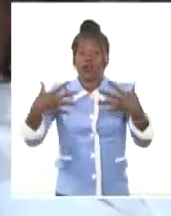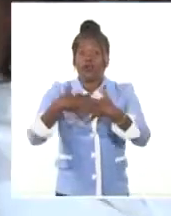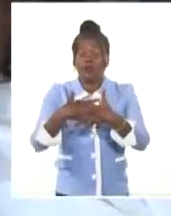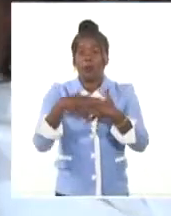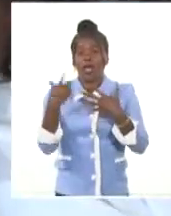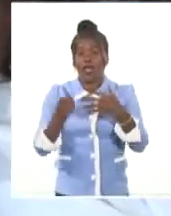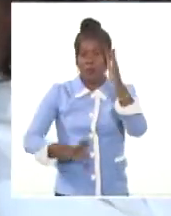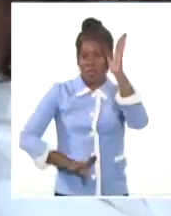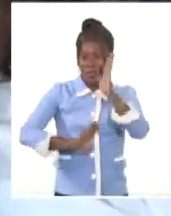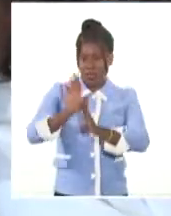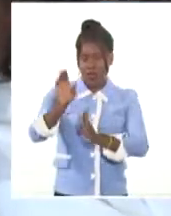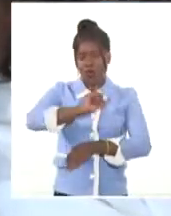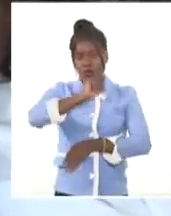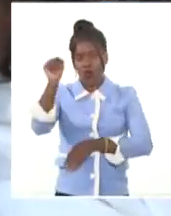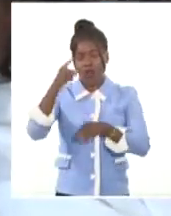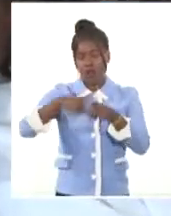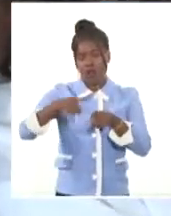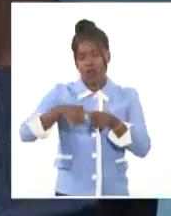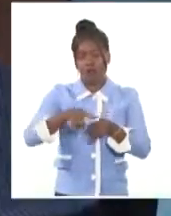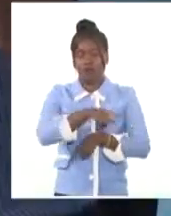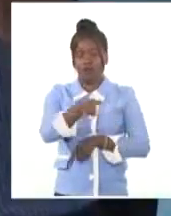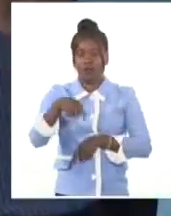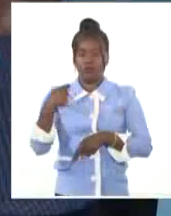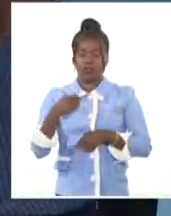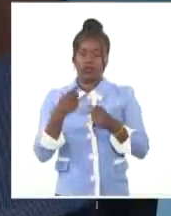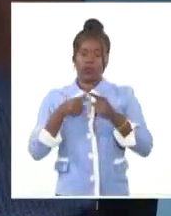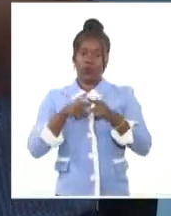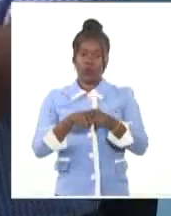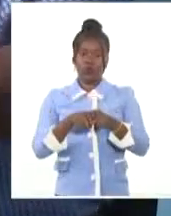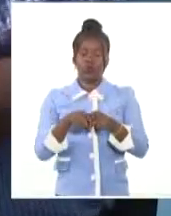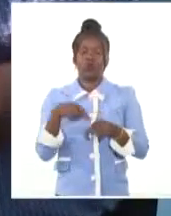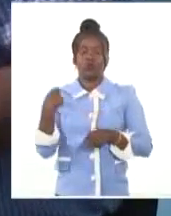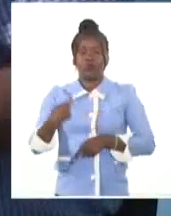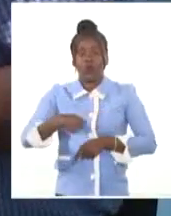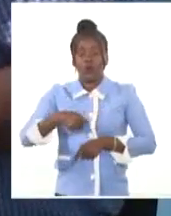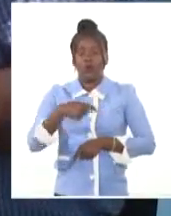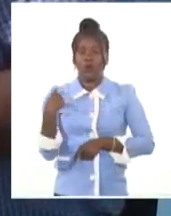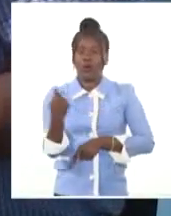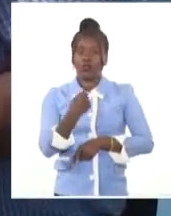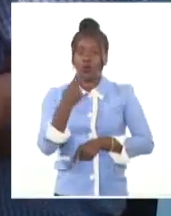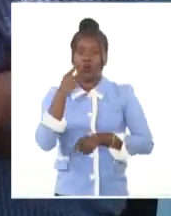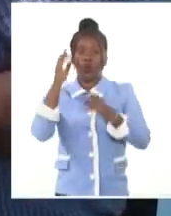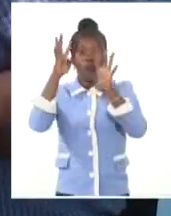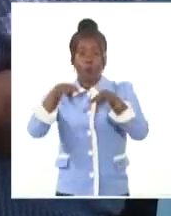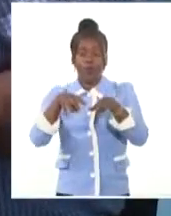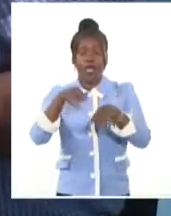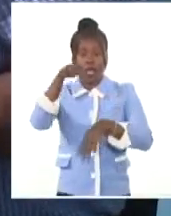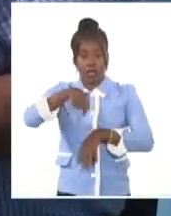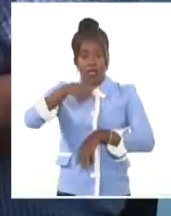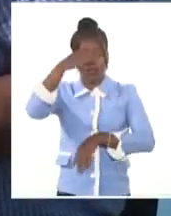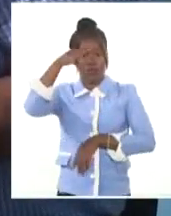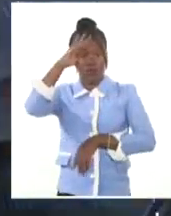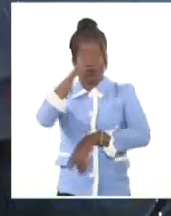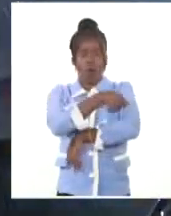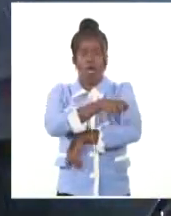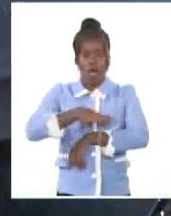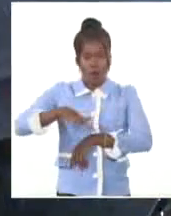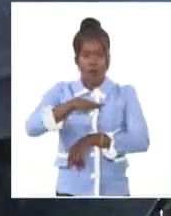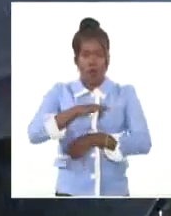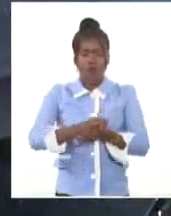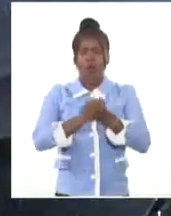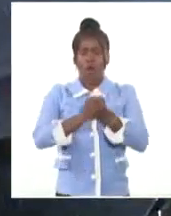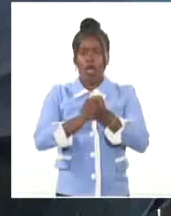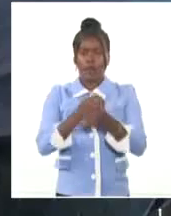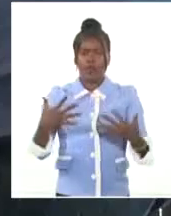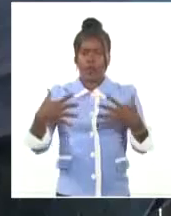Y participación en una elección es demostrar la unidad de cubanas y cubanos en torno a su revolución.